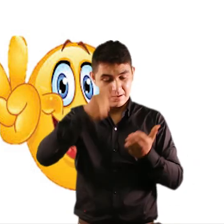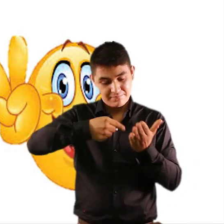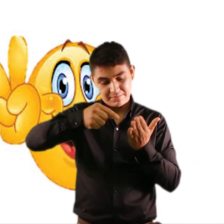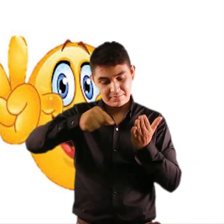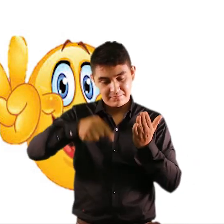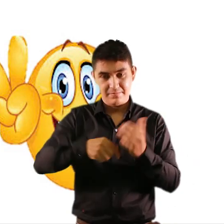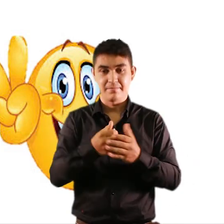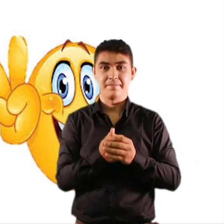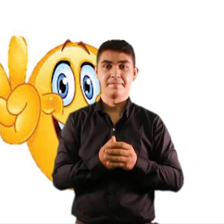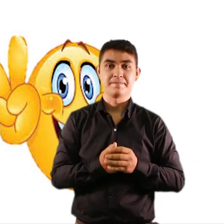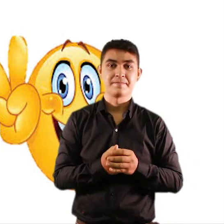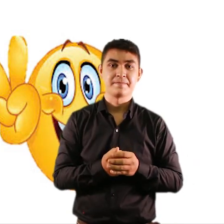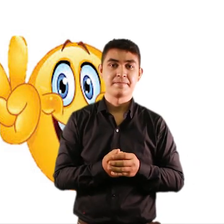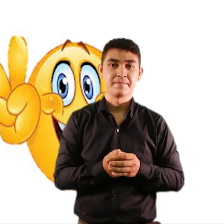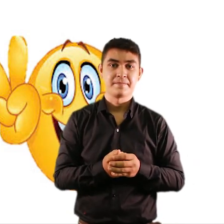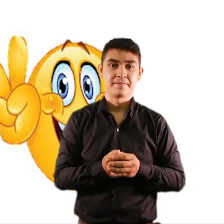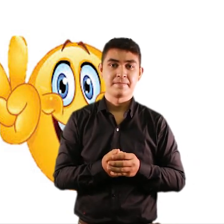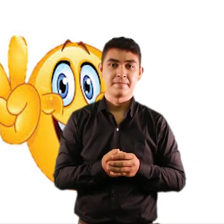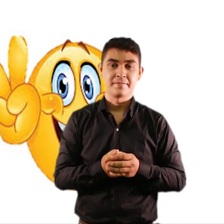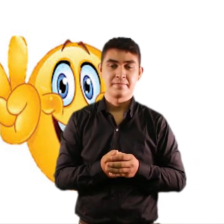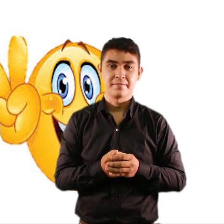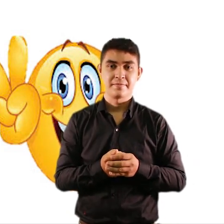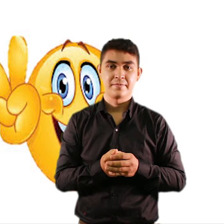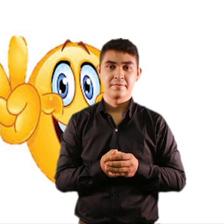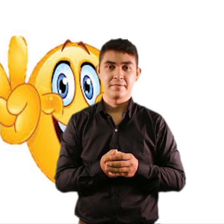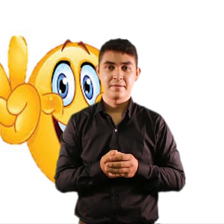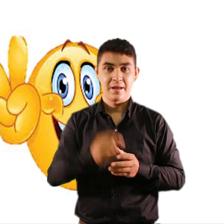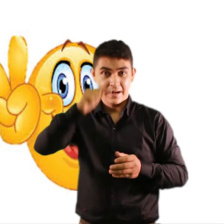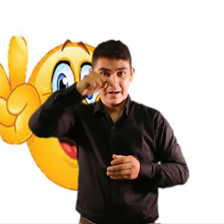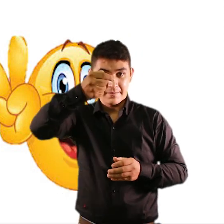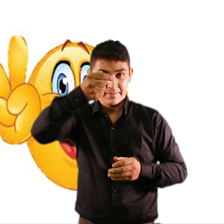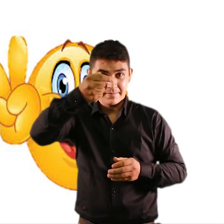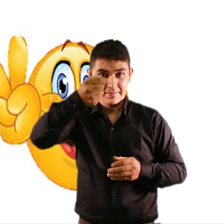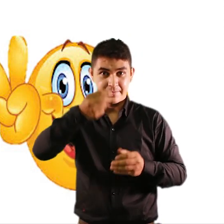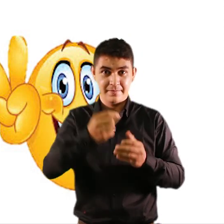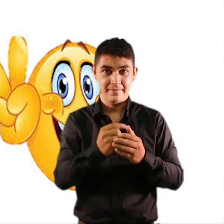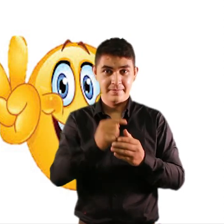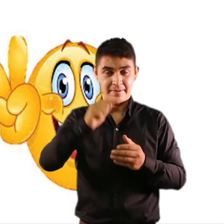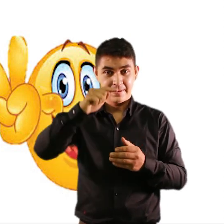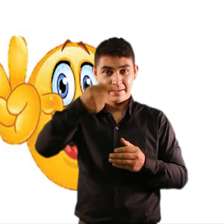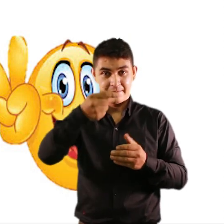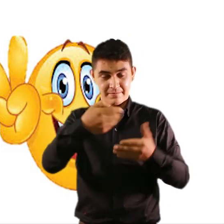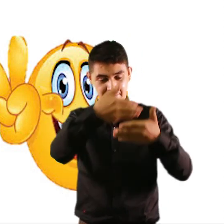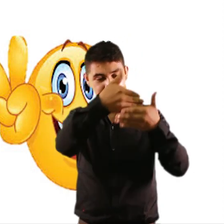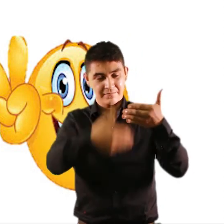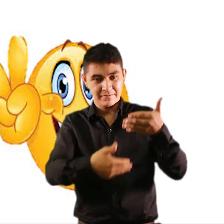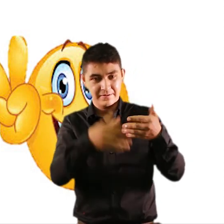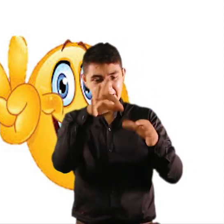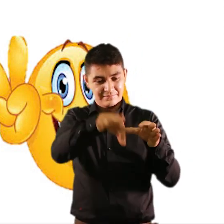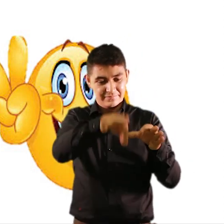La primera consiste en hallar la medida en centímetros